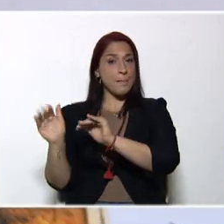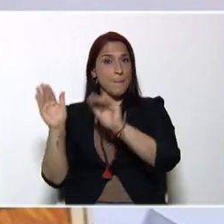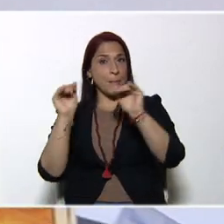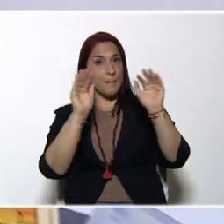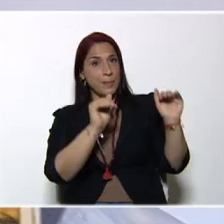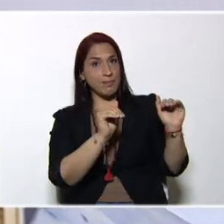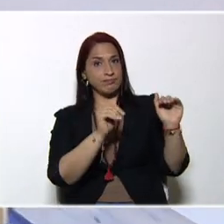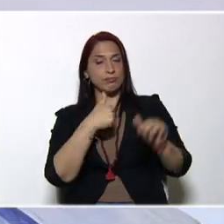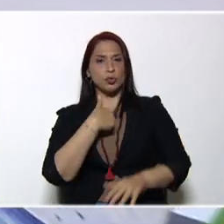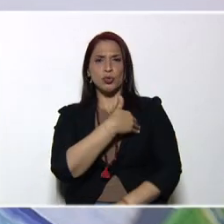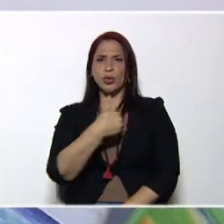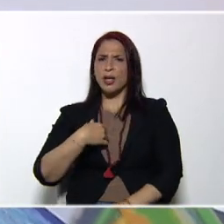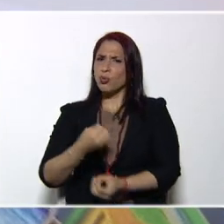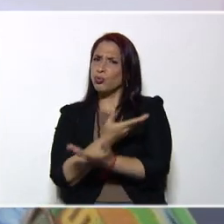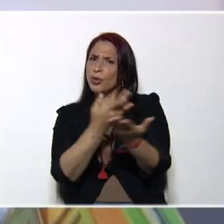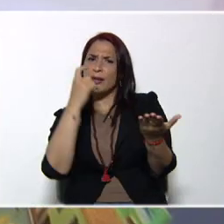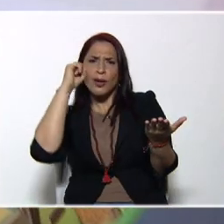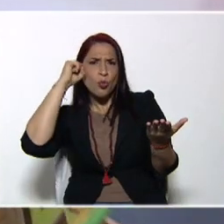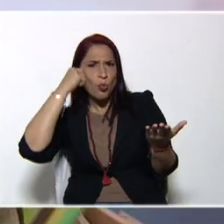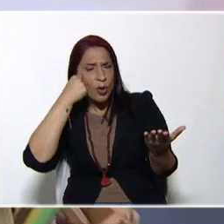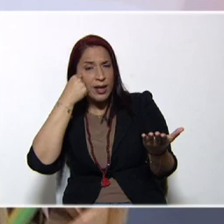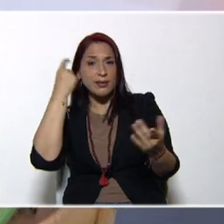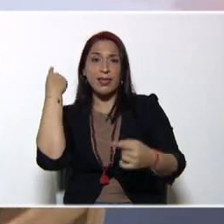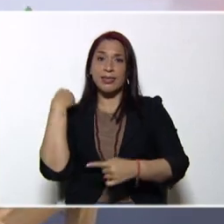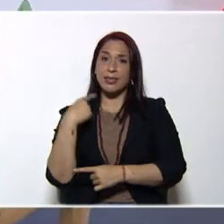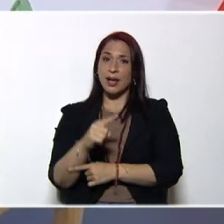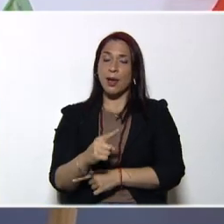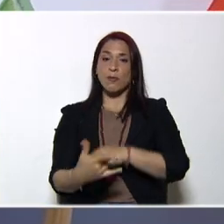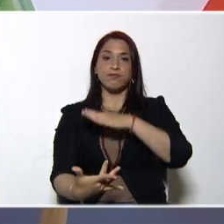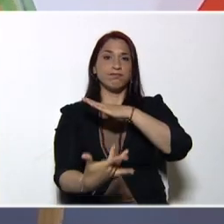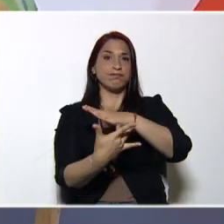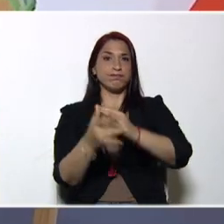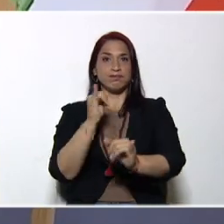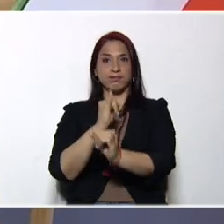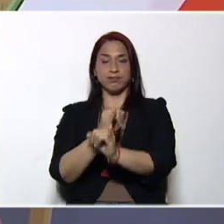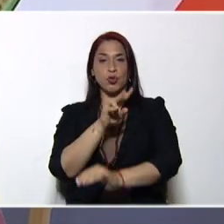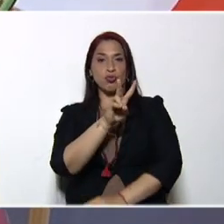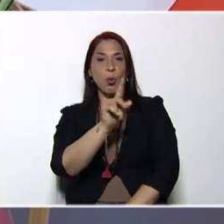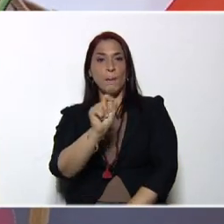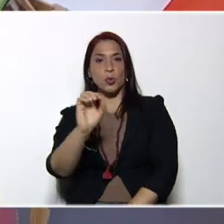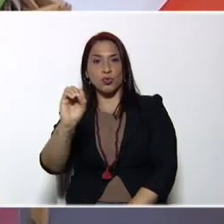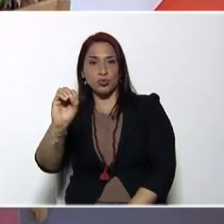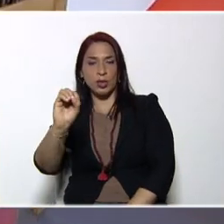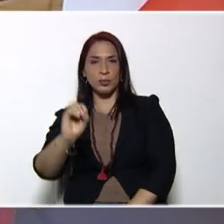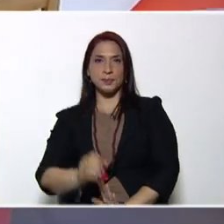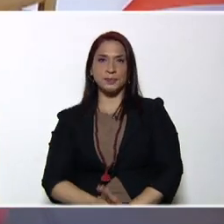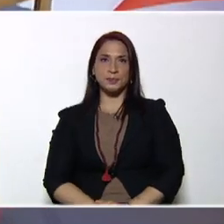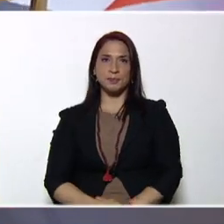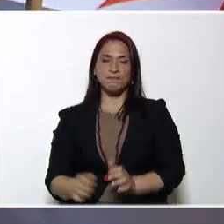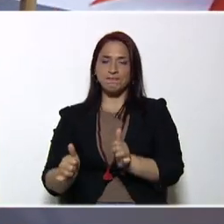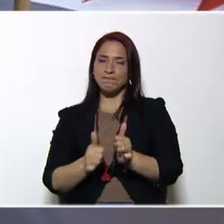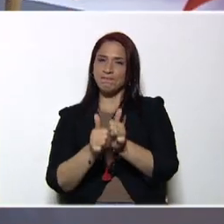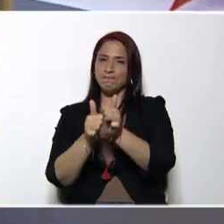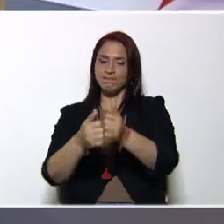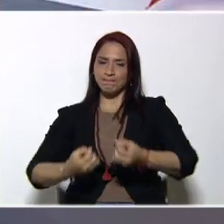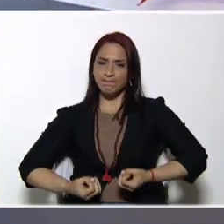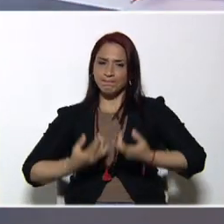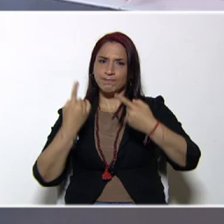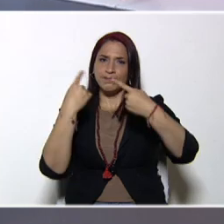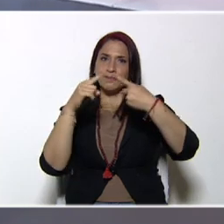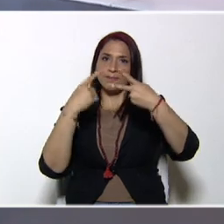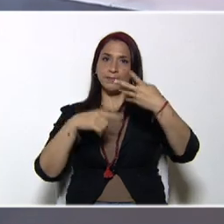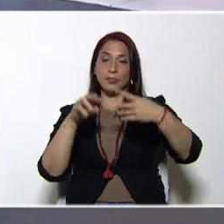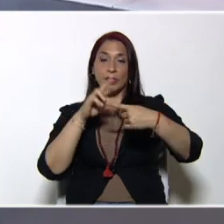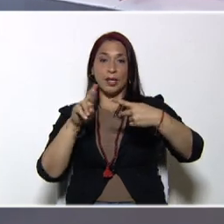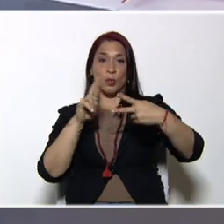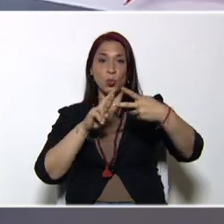despedirnos, yo quiero que ustedes recuerden que tenemos una plataforma digital 2.0 que los acompaña y que les brinda diversos